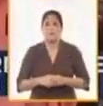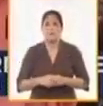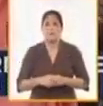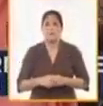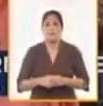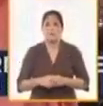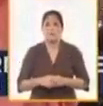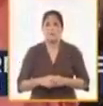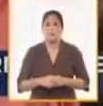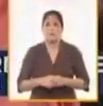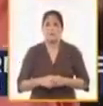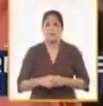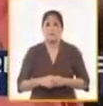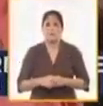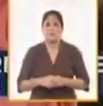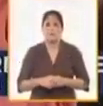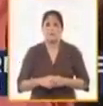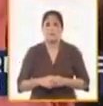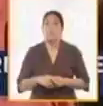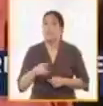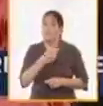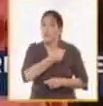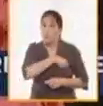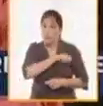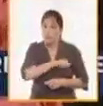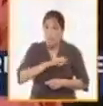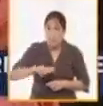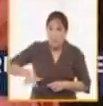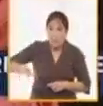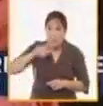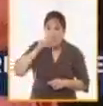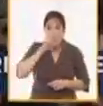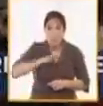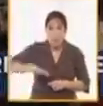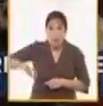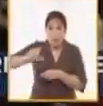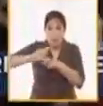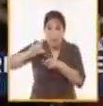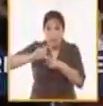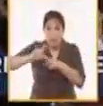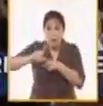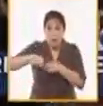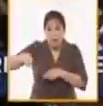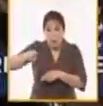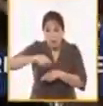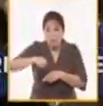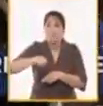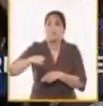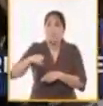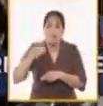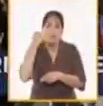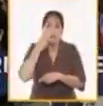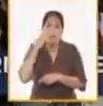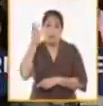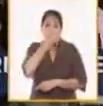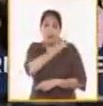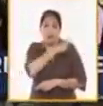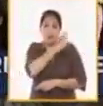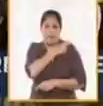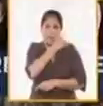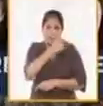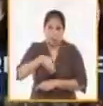hombre y la mujer de a pie de los barrios y los campos de Venezuela. El pueblo noble,